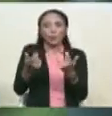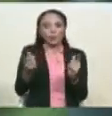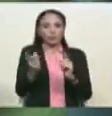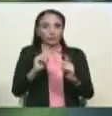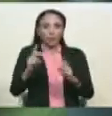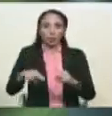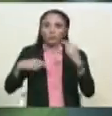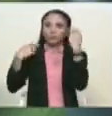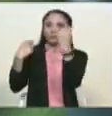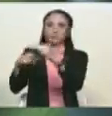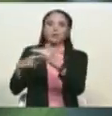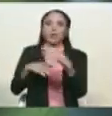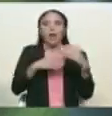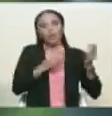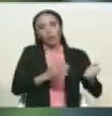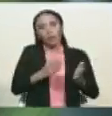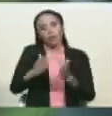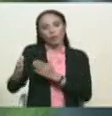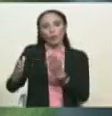nivel organizativo.